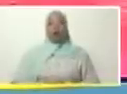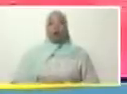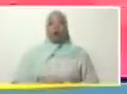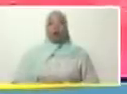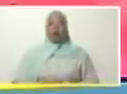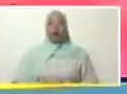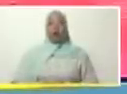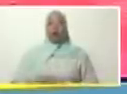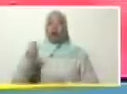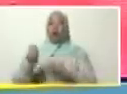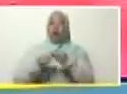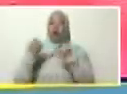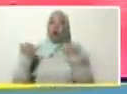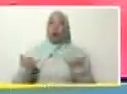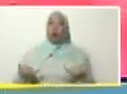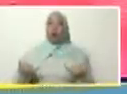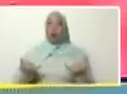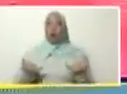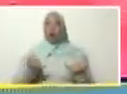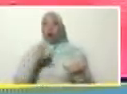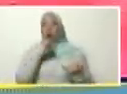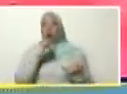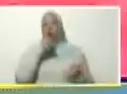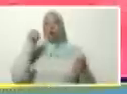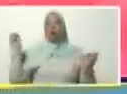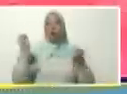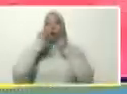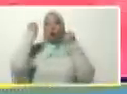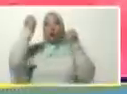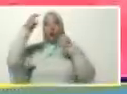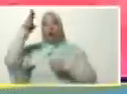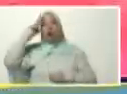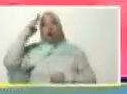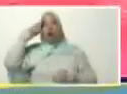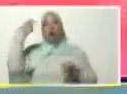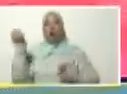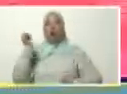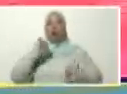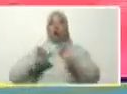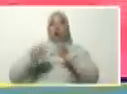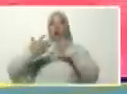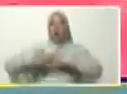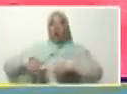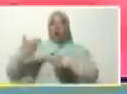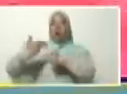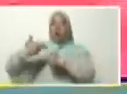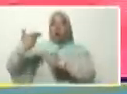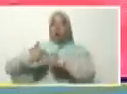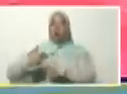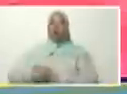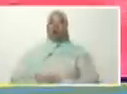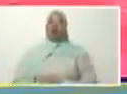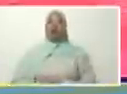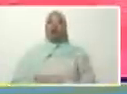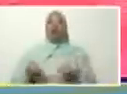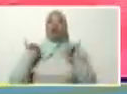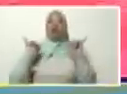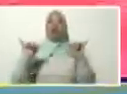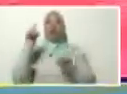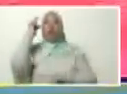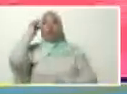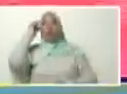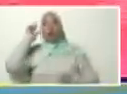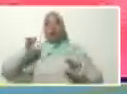Ha arrancado un sabotaje criminal contra la industria petrolera. Y el mismo día que